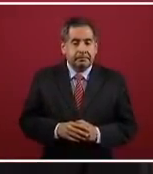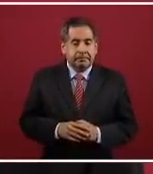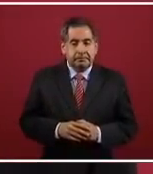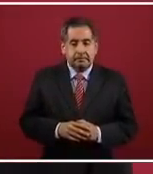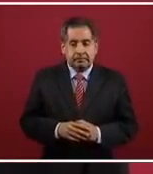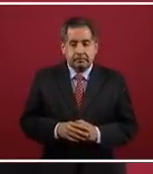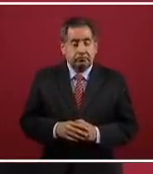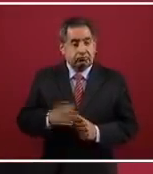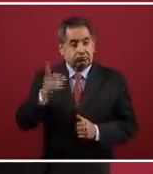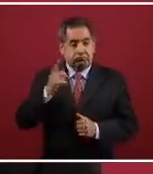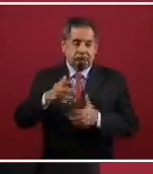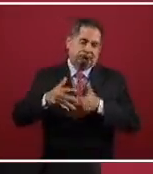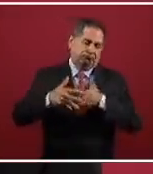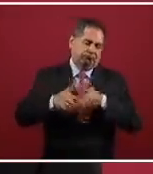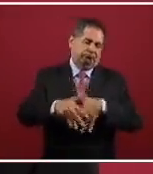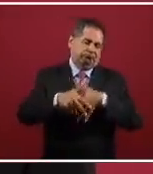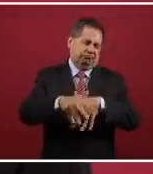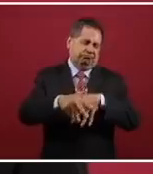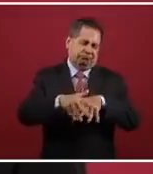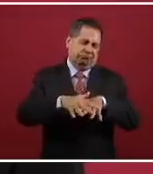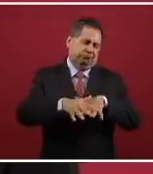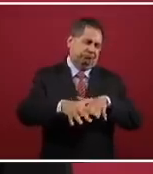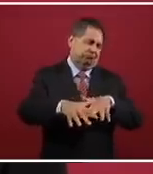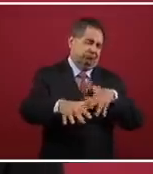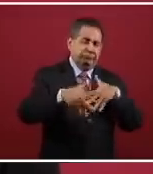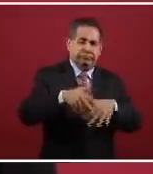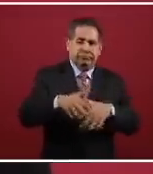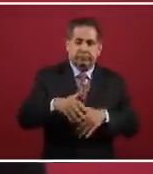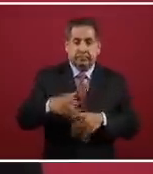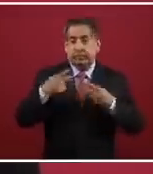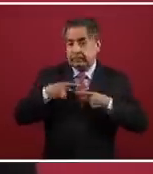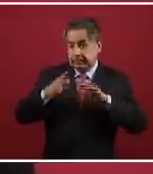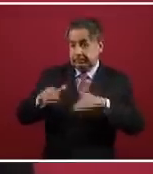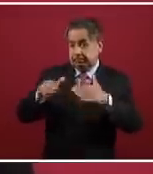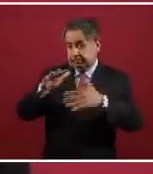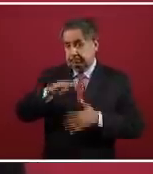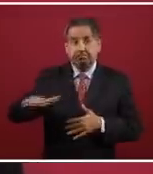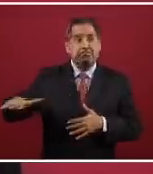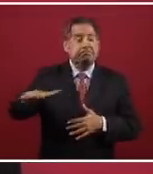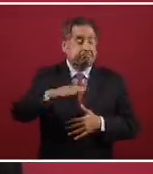hubo una manifestación. Por eso fue el pueblo el que me